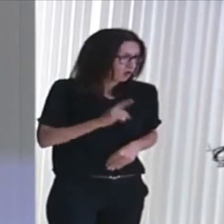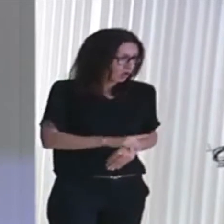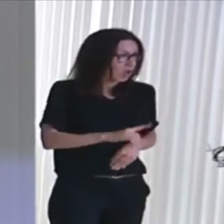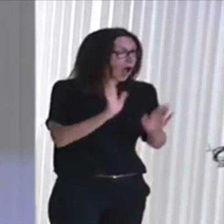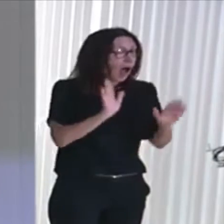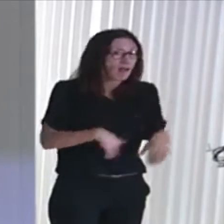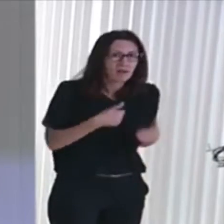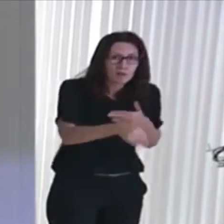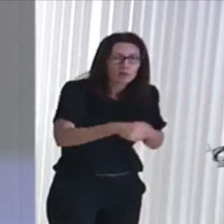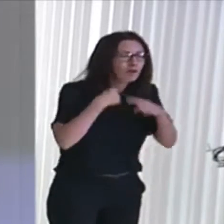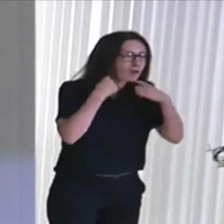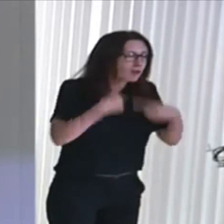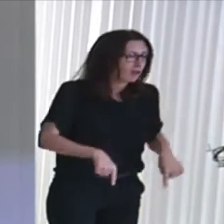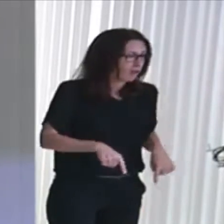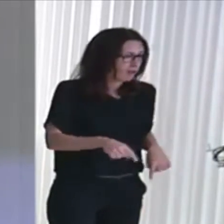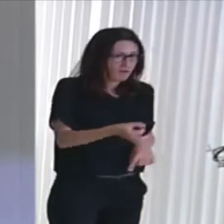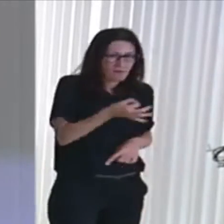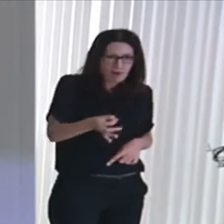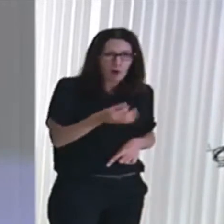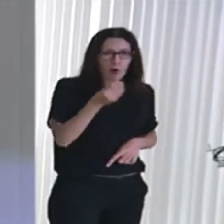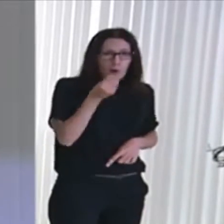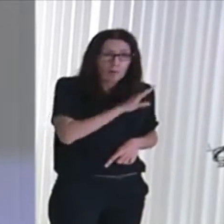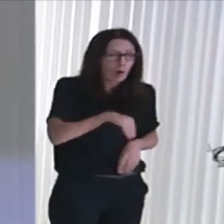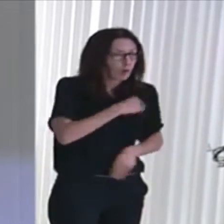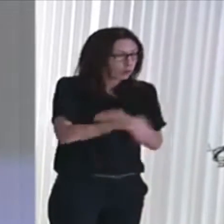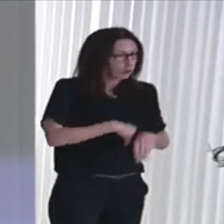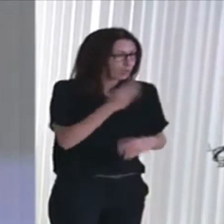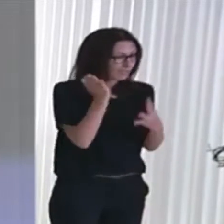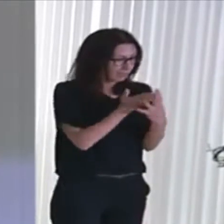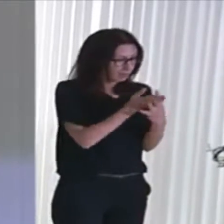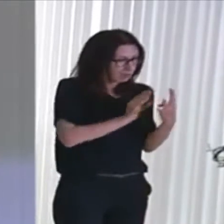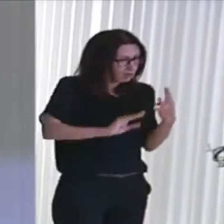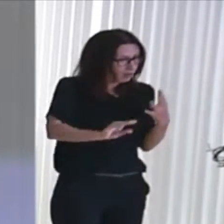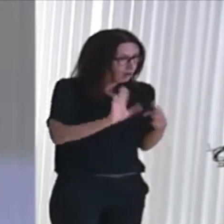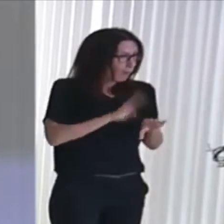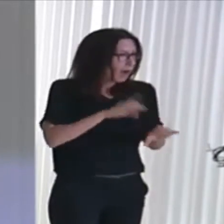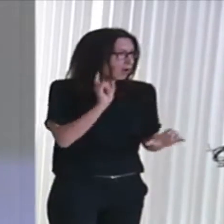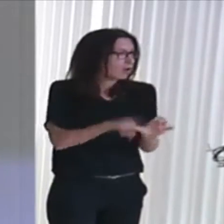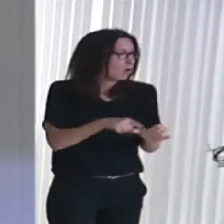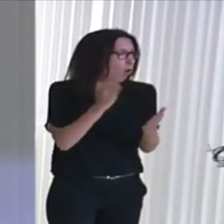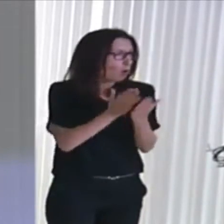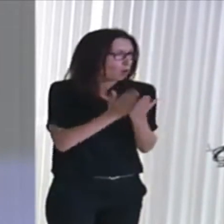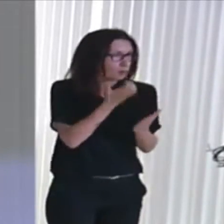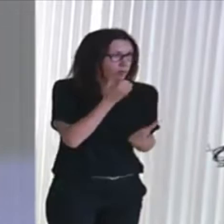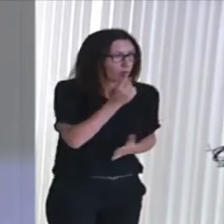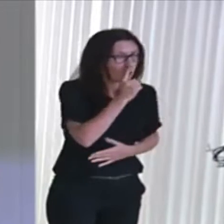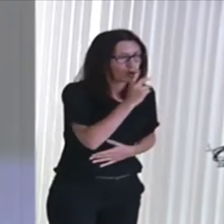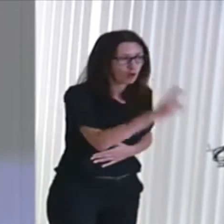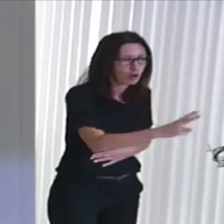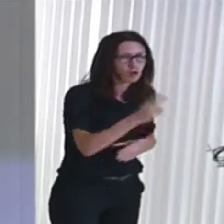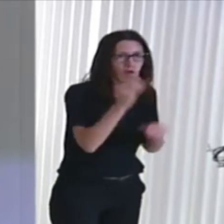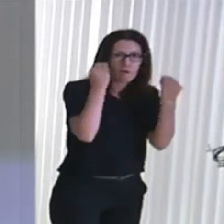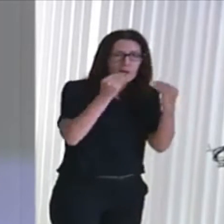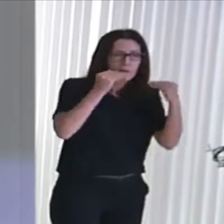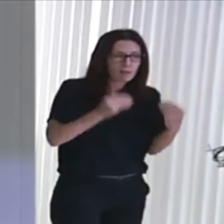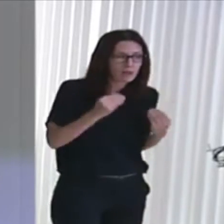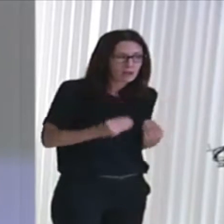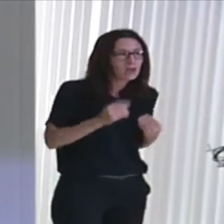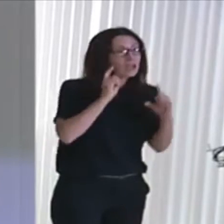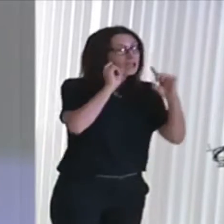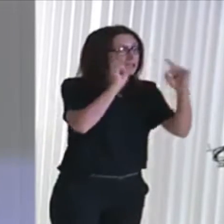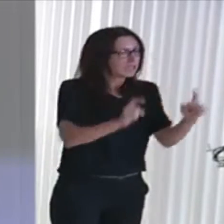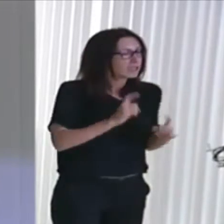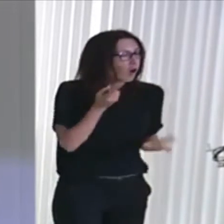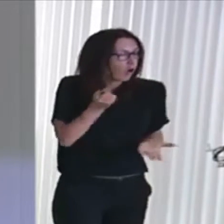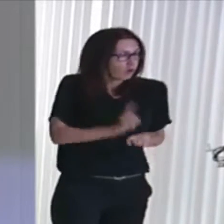fracaso seguro. Es mucho mejor utilizar parte de ese dinero y formarte. Hacer un curso de tecnología de un año, ¿no? Y formarte e intentar entrar en el